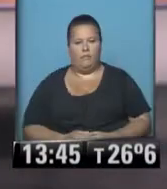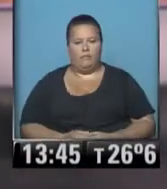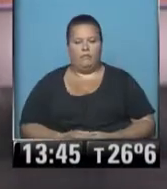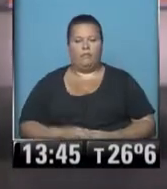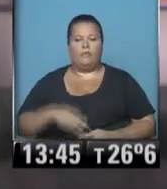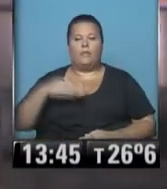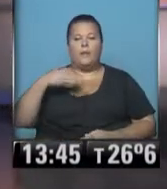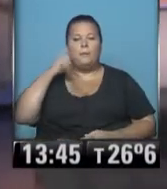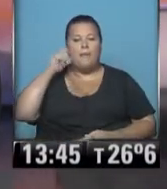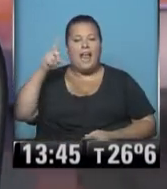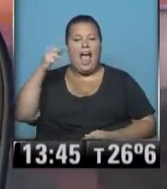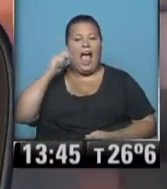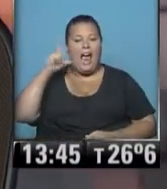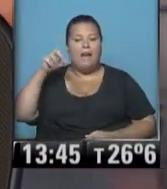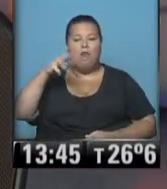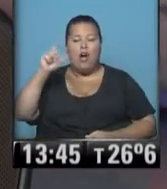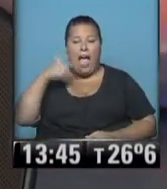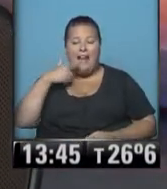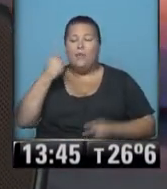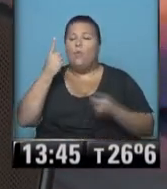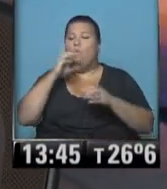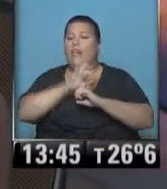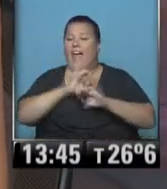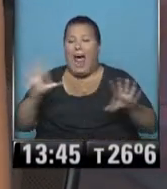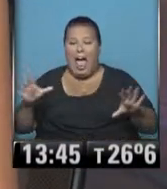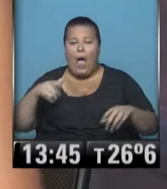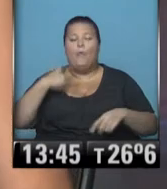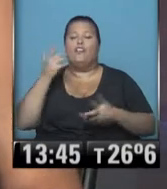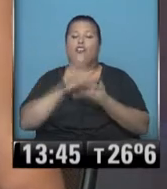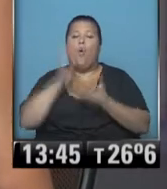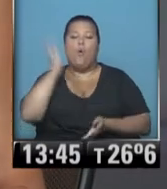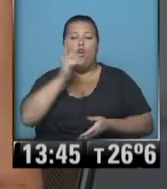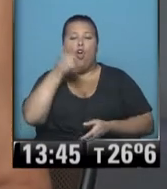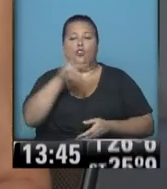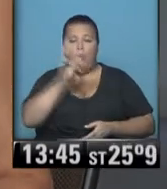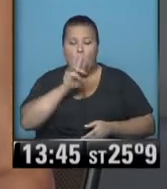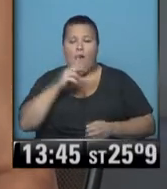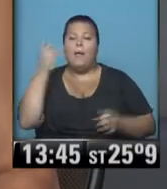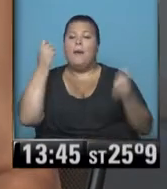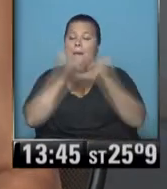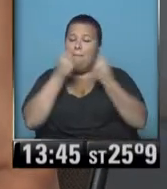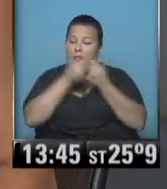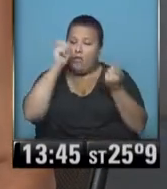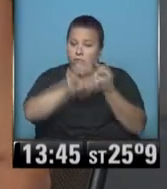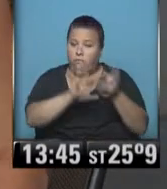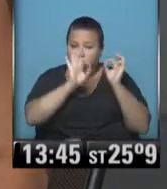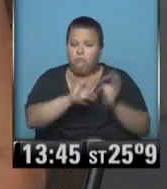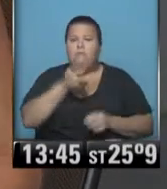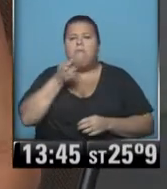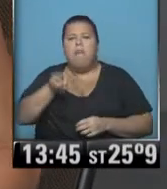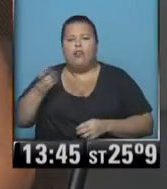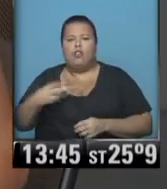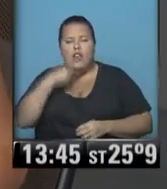Miguel Ángel Morales cometió uno de los hechos y los delitos más graves de la violencia de género. Después de pelearse con su mujer, mató a